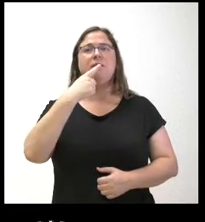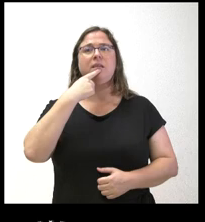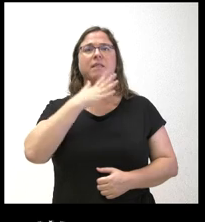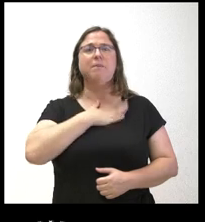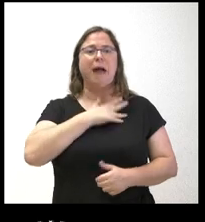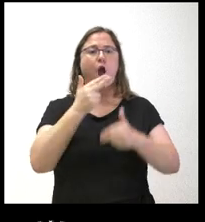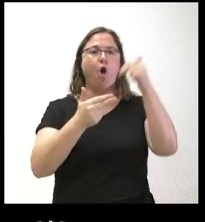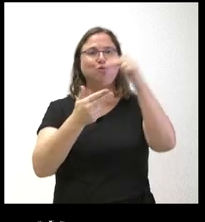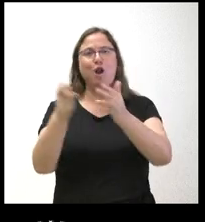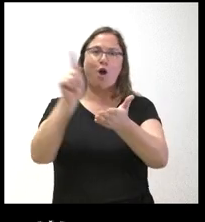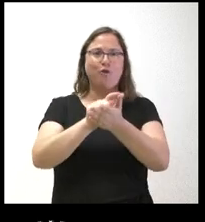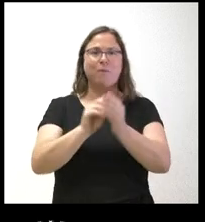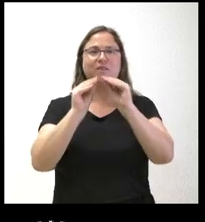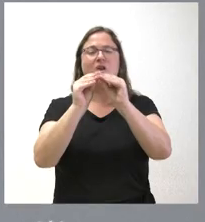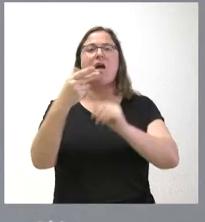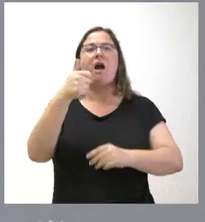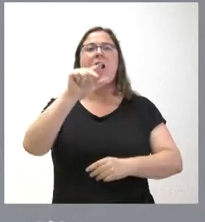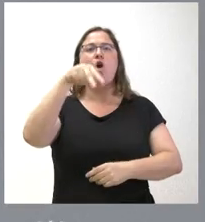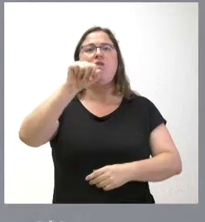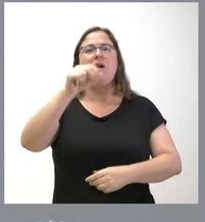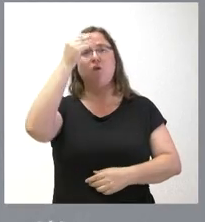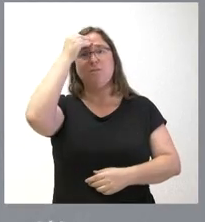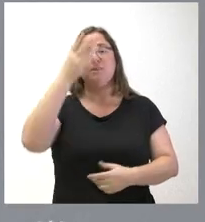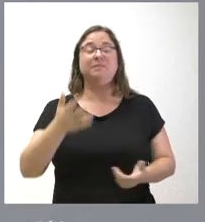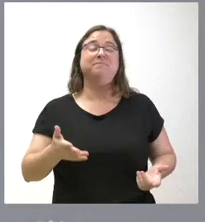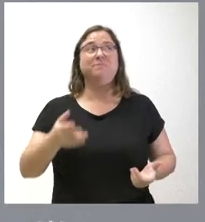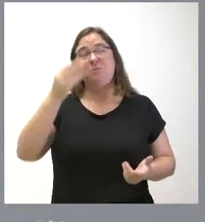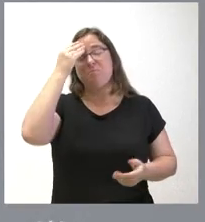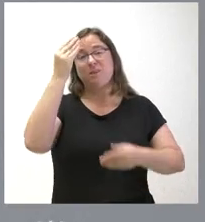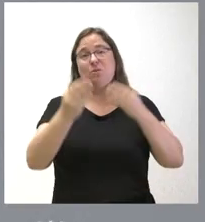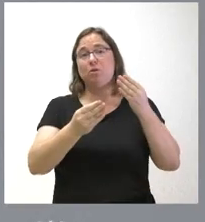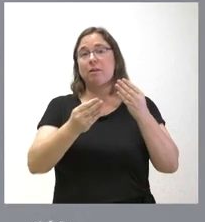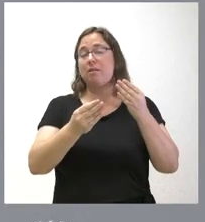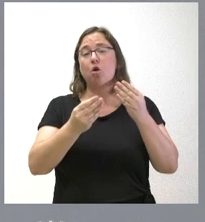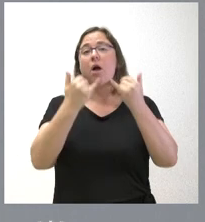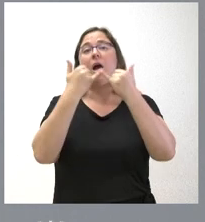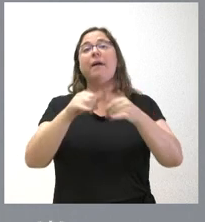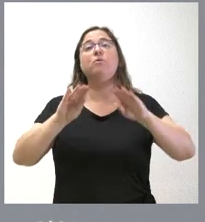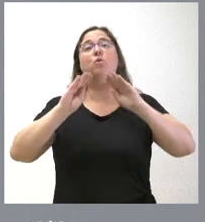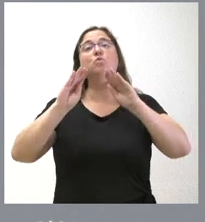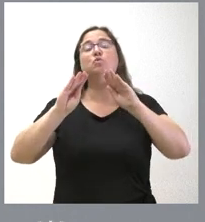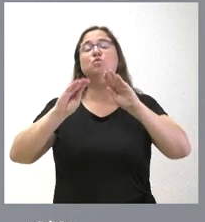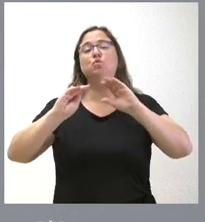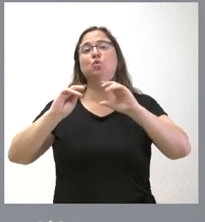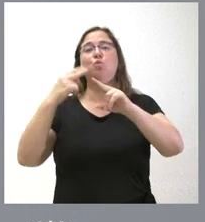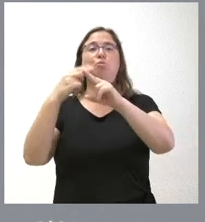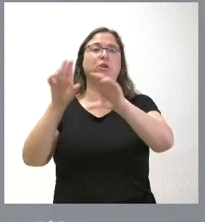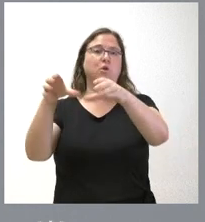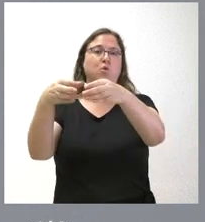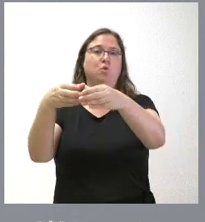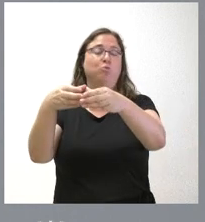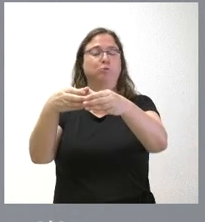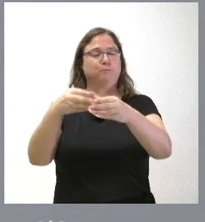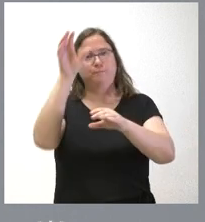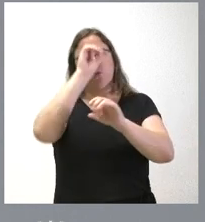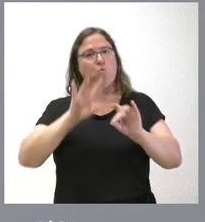dente entonces pues creo que lo dijo en un acto de partido y desde aquí no valoramos los actos de